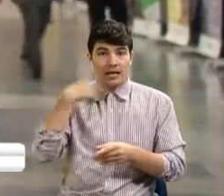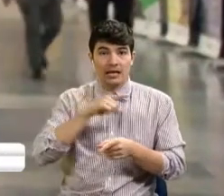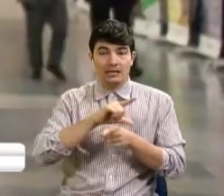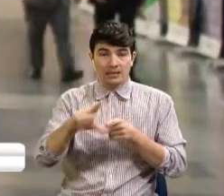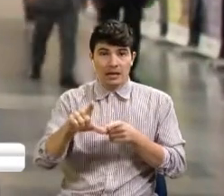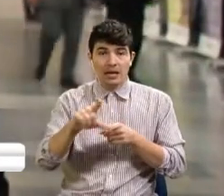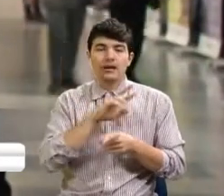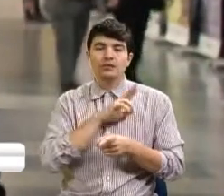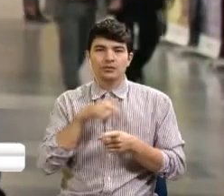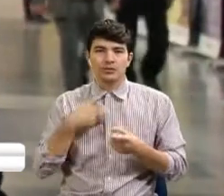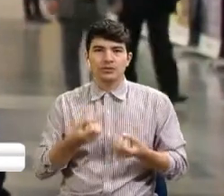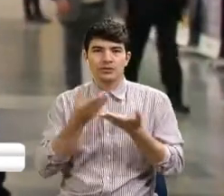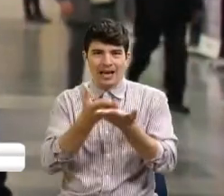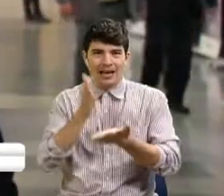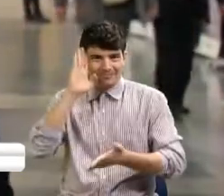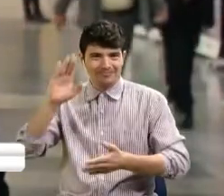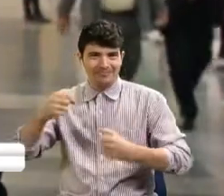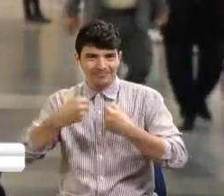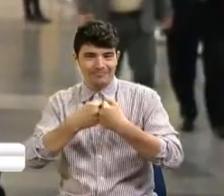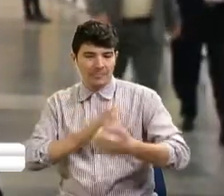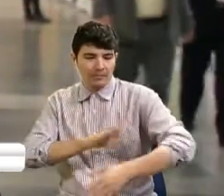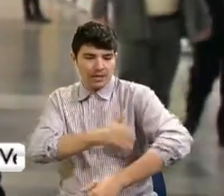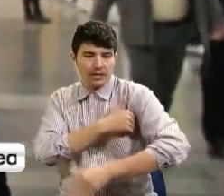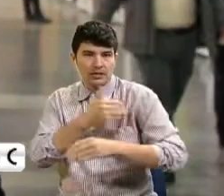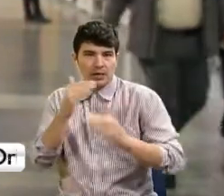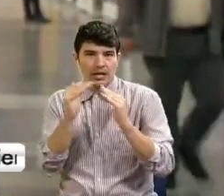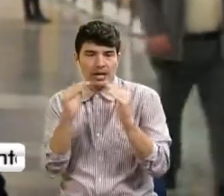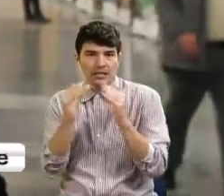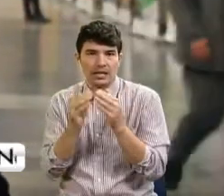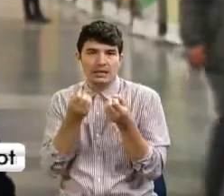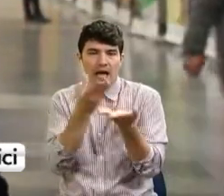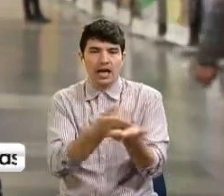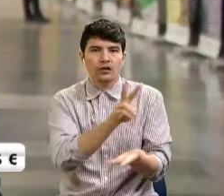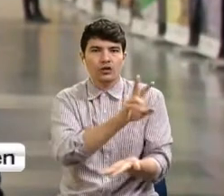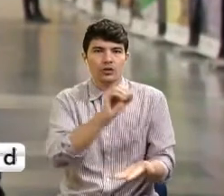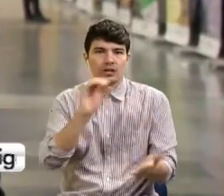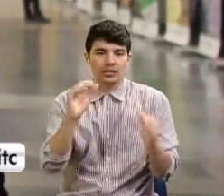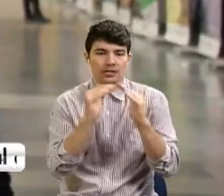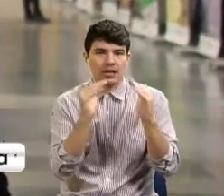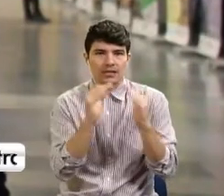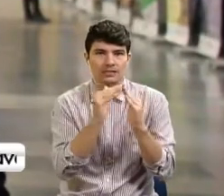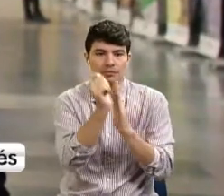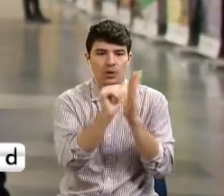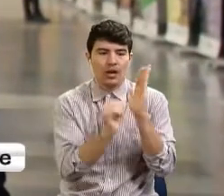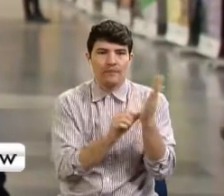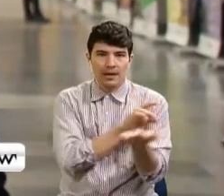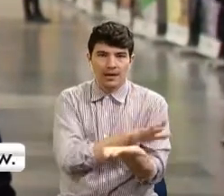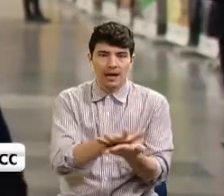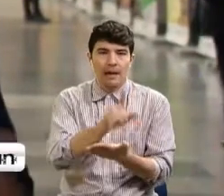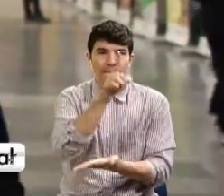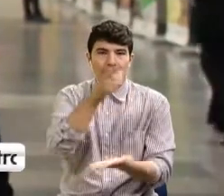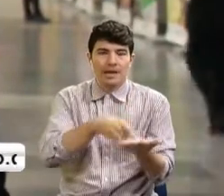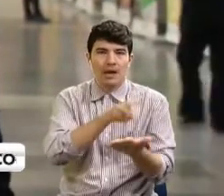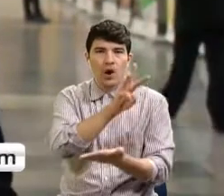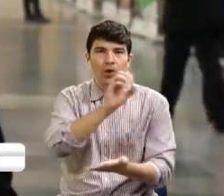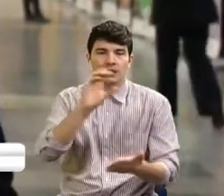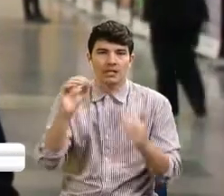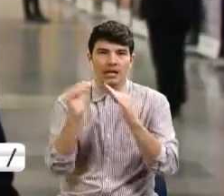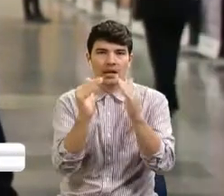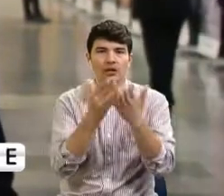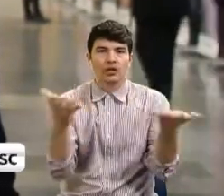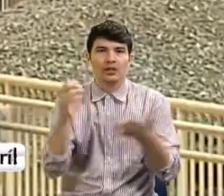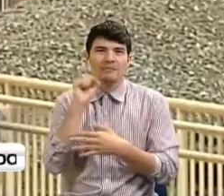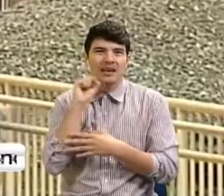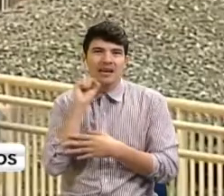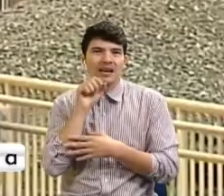logramos entregar con el ministro 200 viviendas de un proyecto de vivienda gratis de mil 80 viviendas en barrancabermeja que se